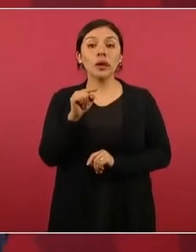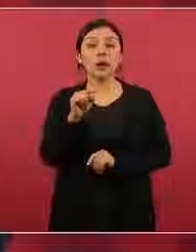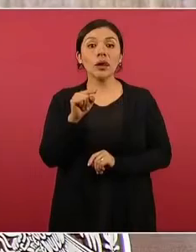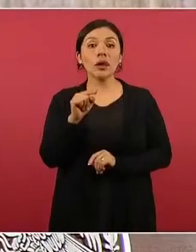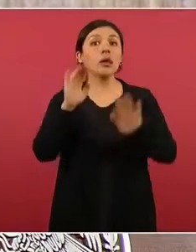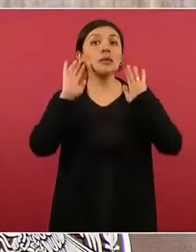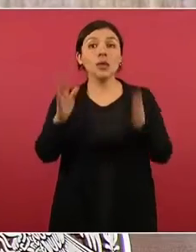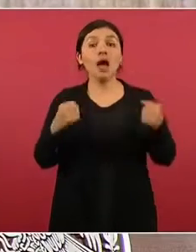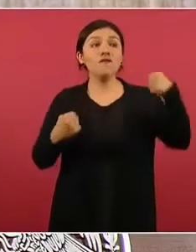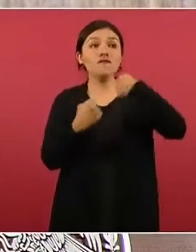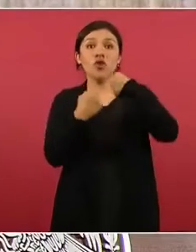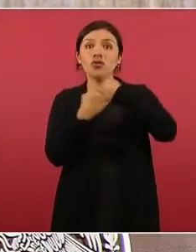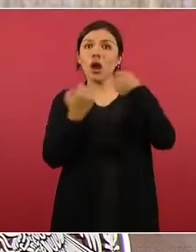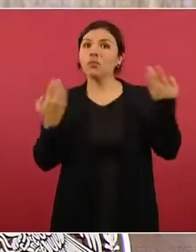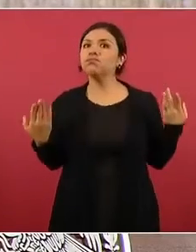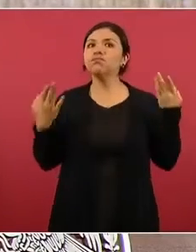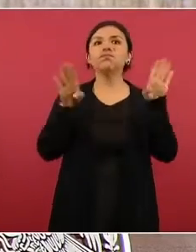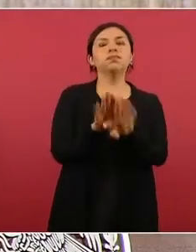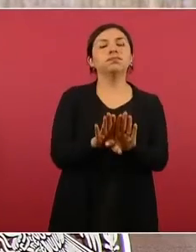cerró la frontera